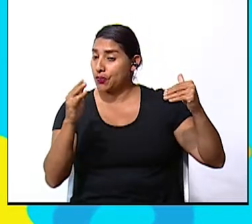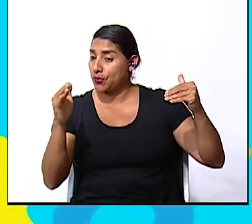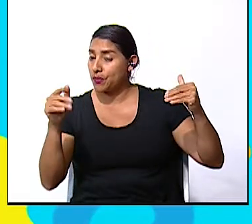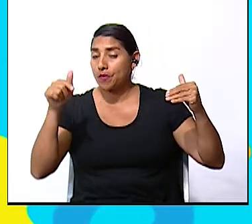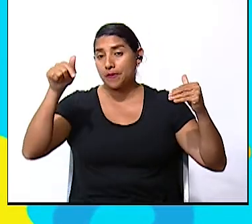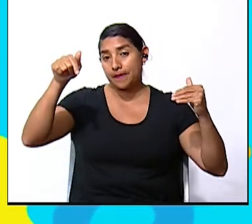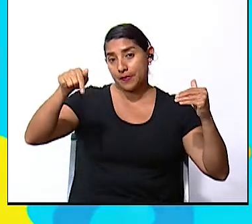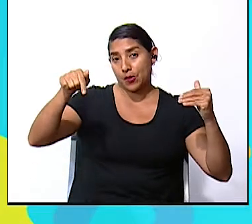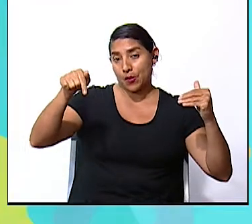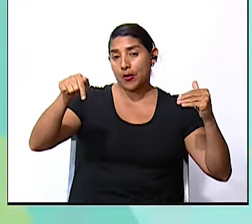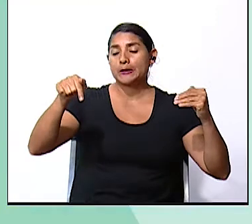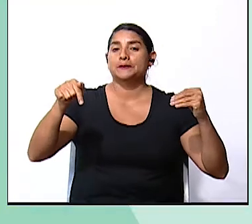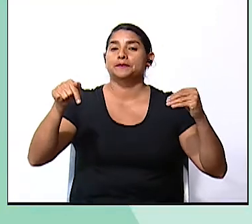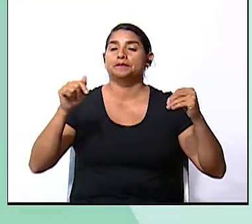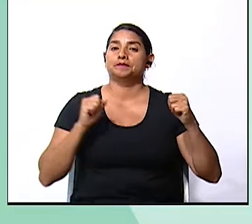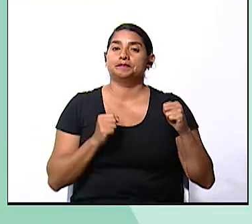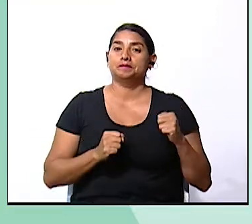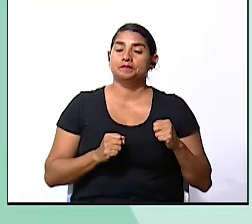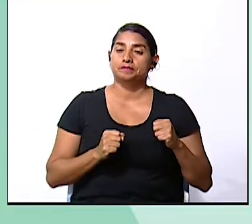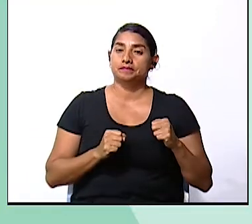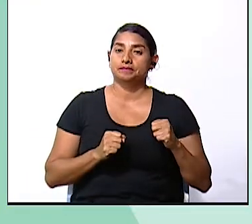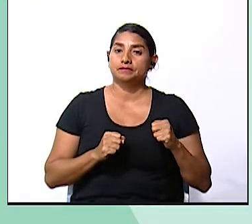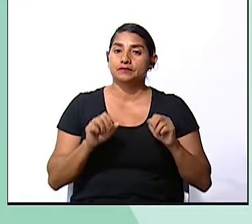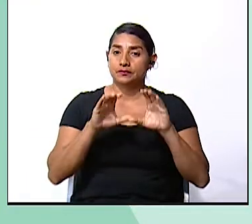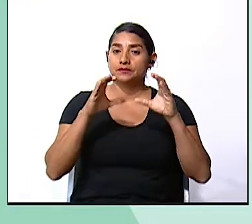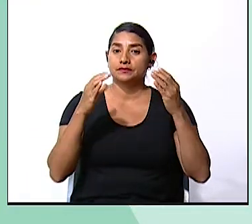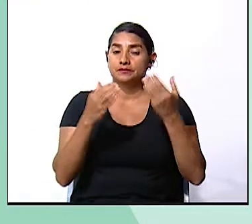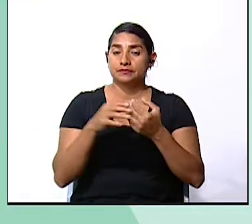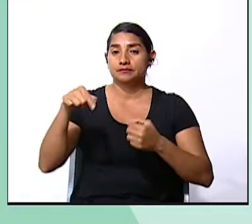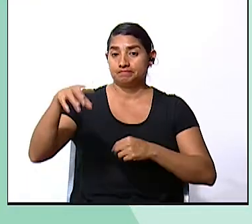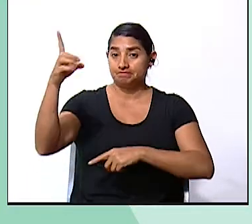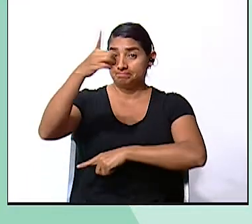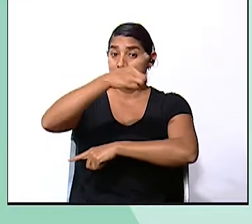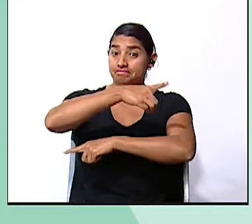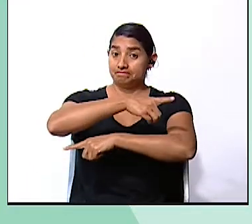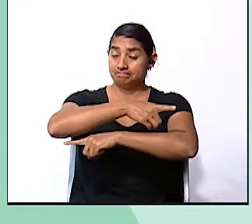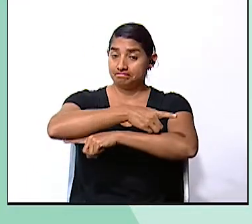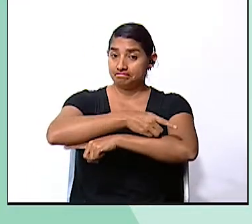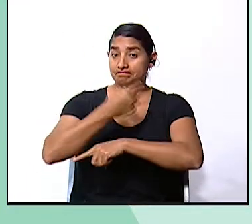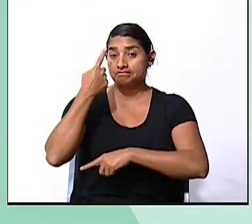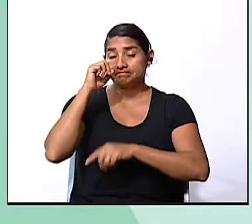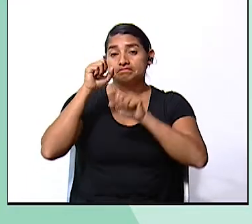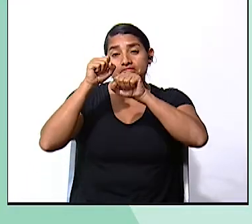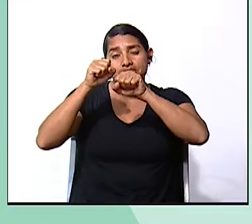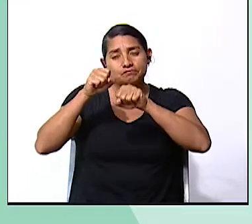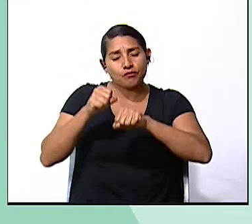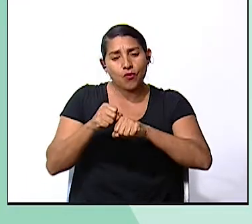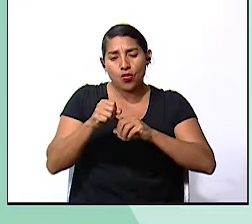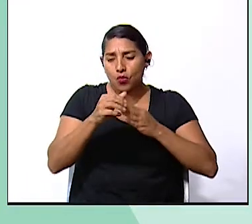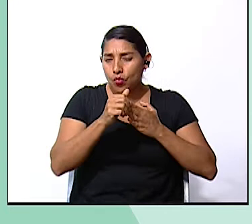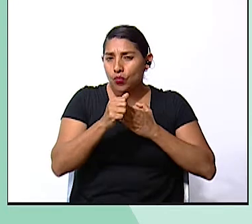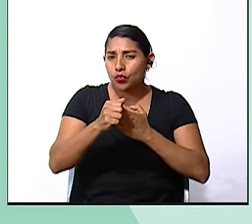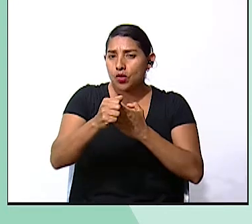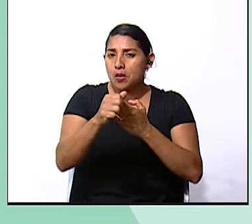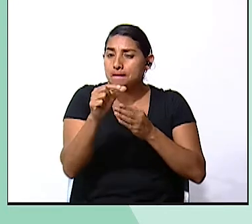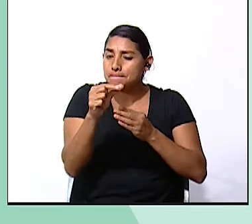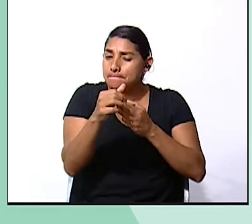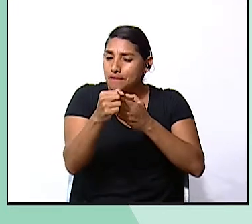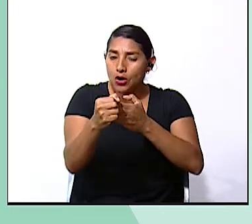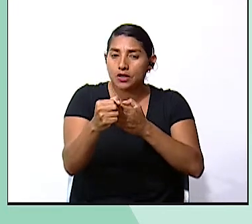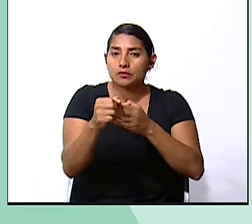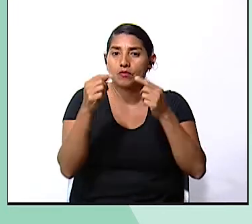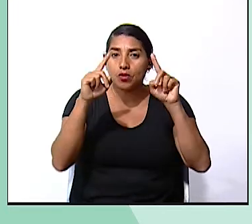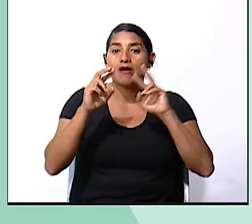nuestro programa, de nuestra clase del día de hoy. Para poder guiarlos un poquito hacia